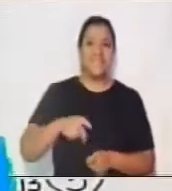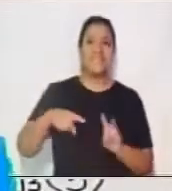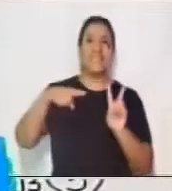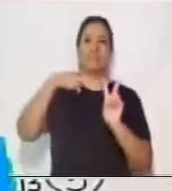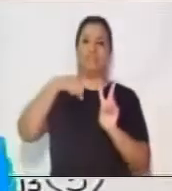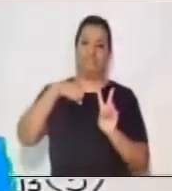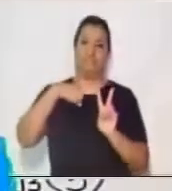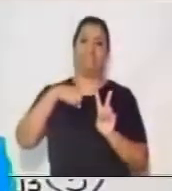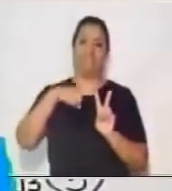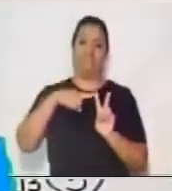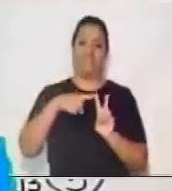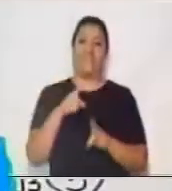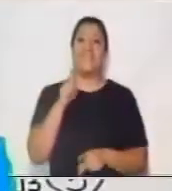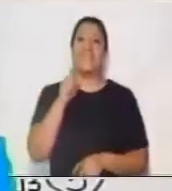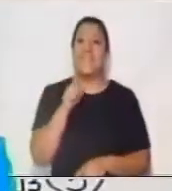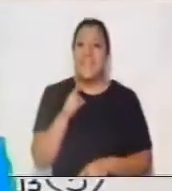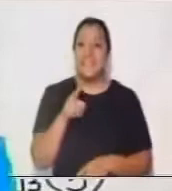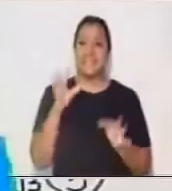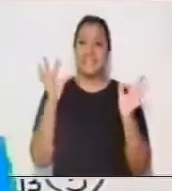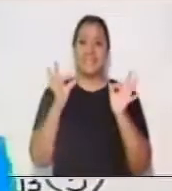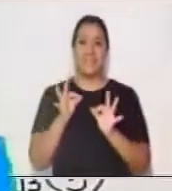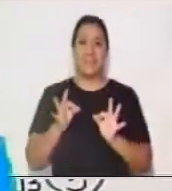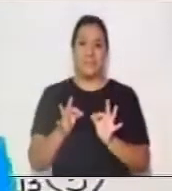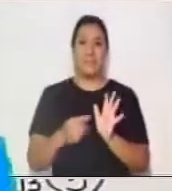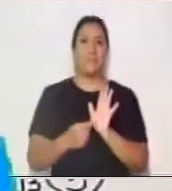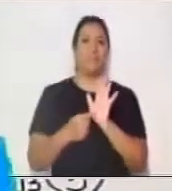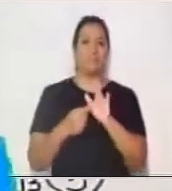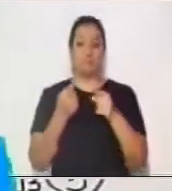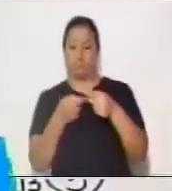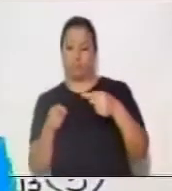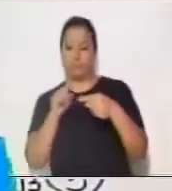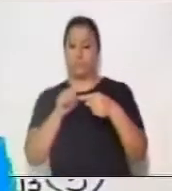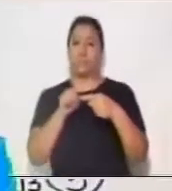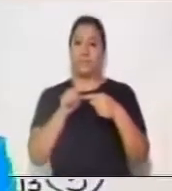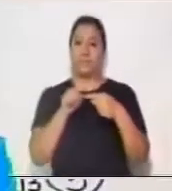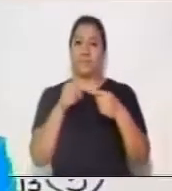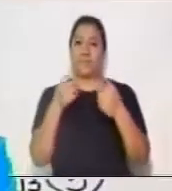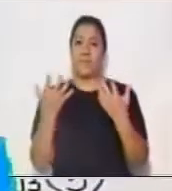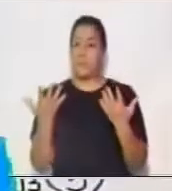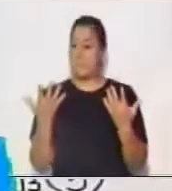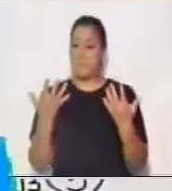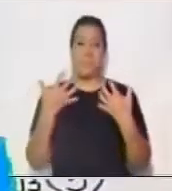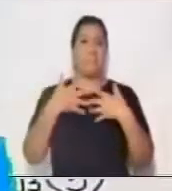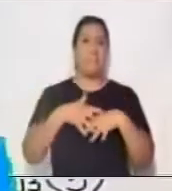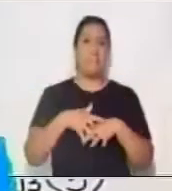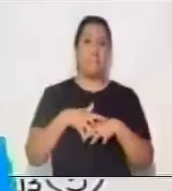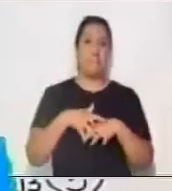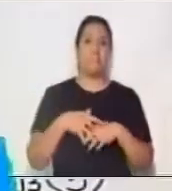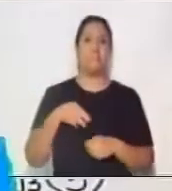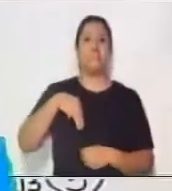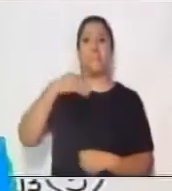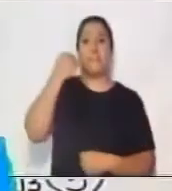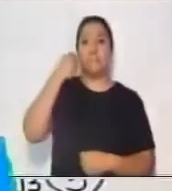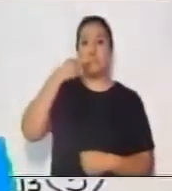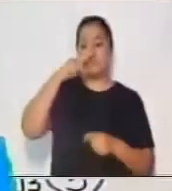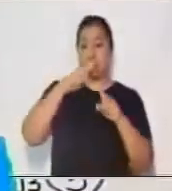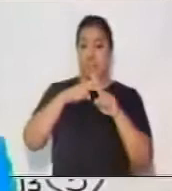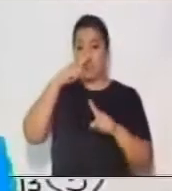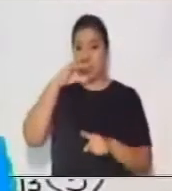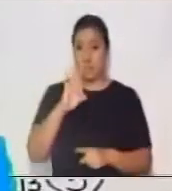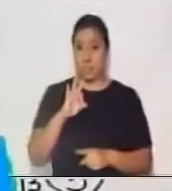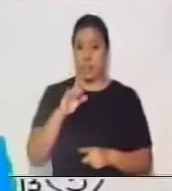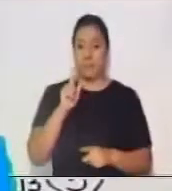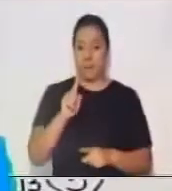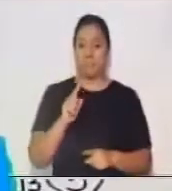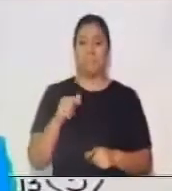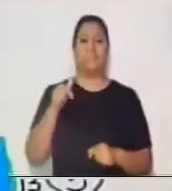deberías deshacerte de todo esto. No sé, regalar lo que no te gusta y quedarte con lo que sí te gusta. A ver, no tienes ni idea de cuánto dinero